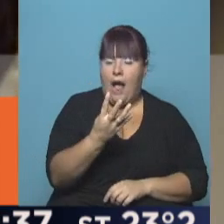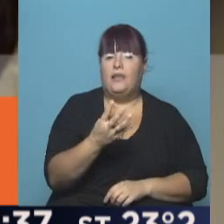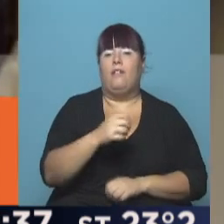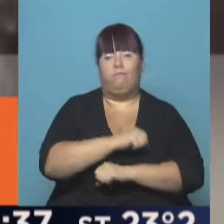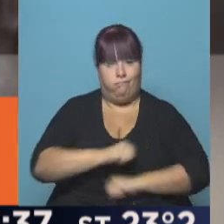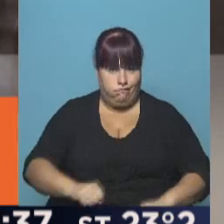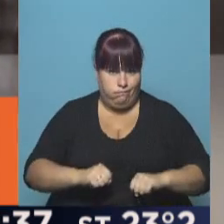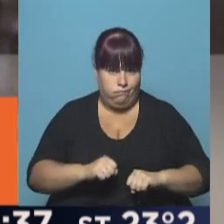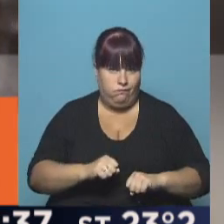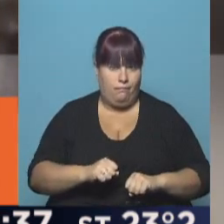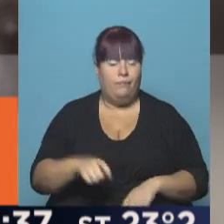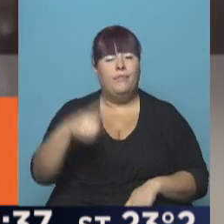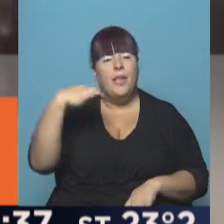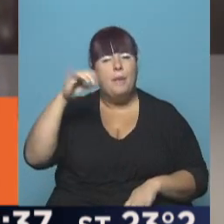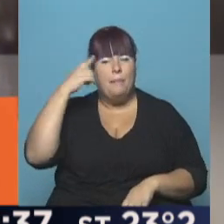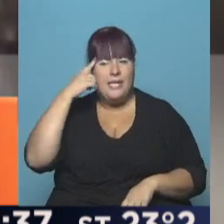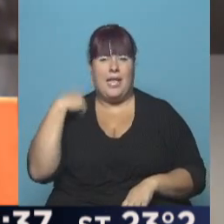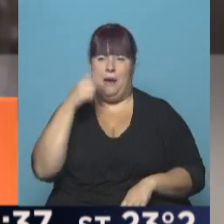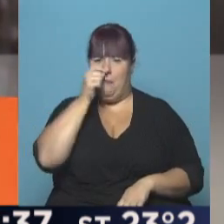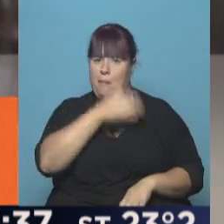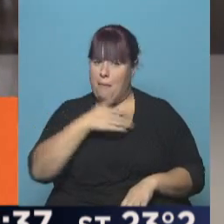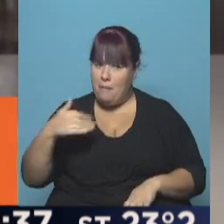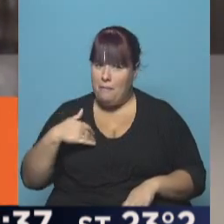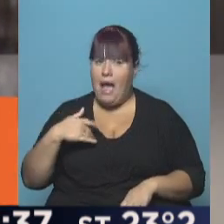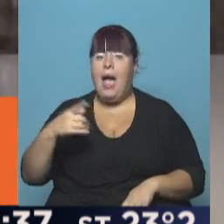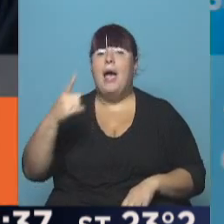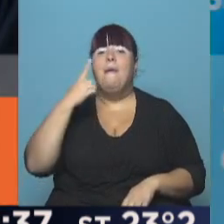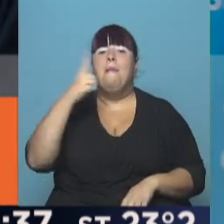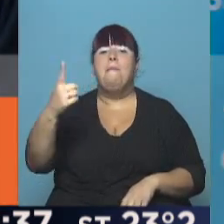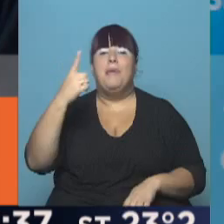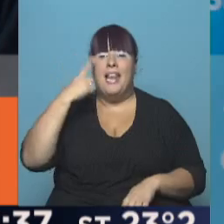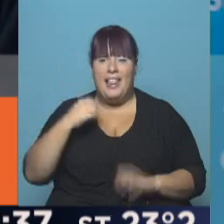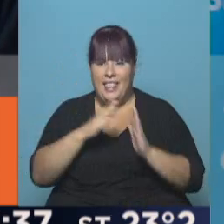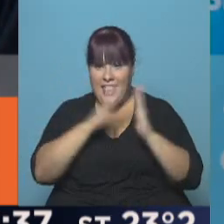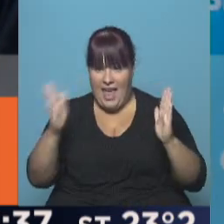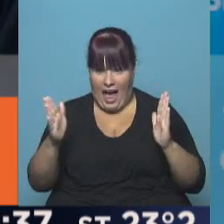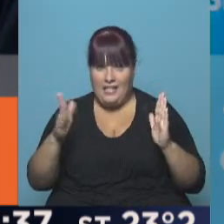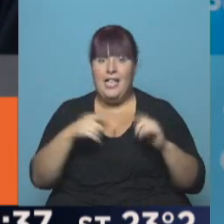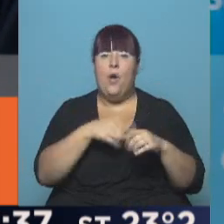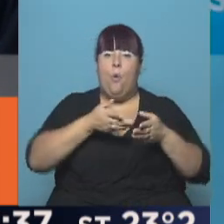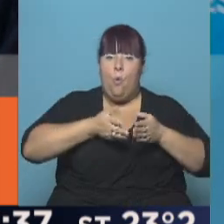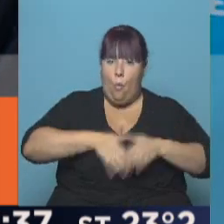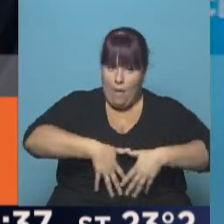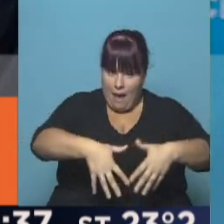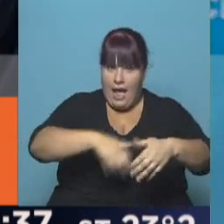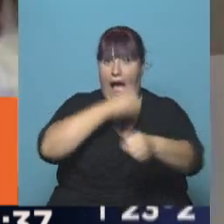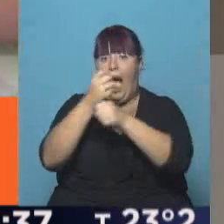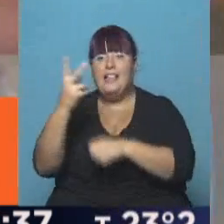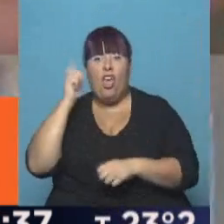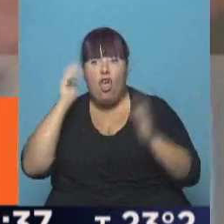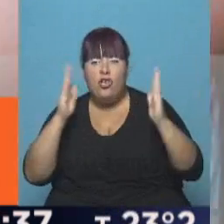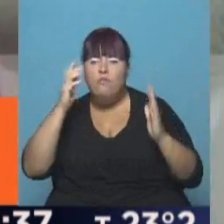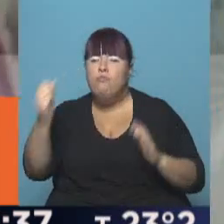exceso de peso tomemos conciencia como padres que los mil días que transcurren entre la concepción y los dos años son